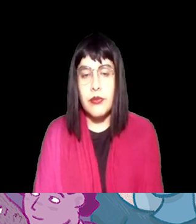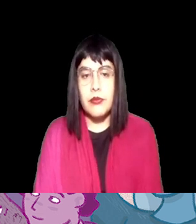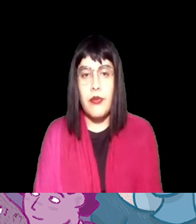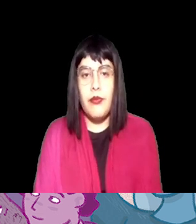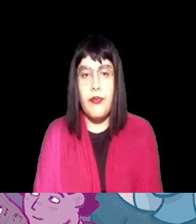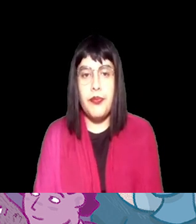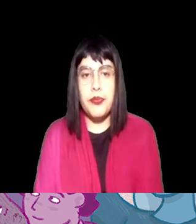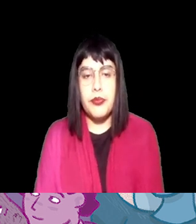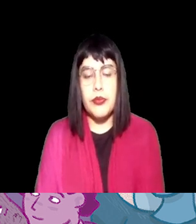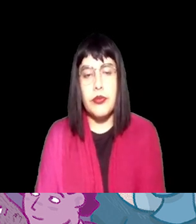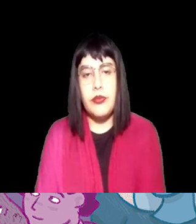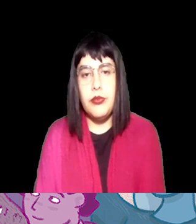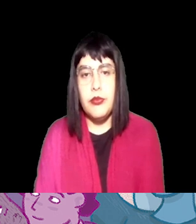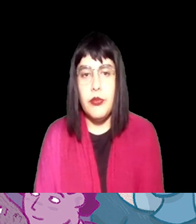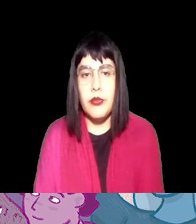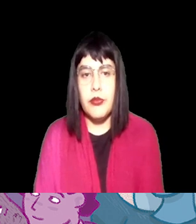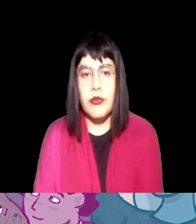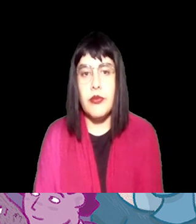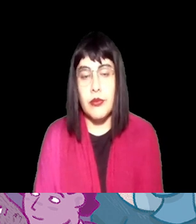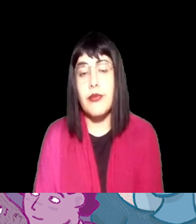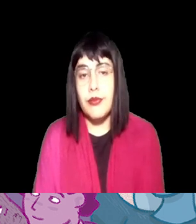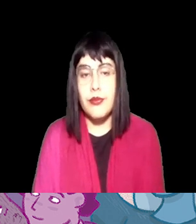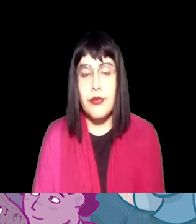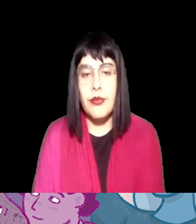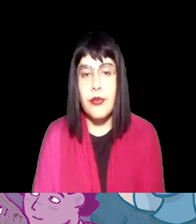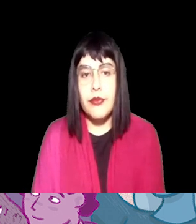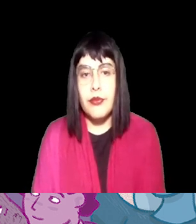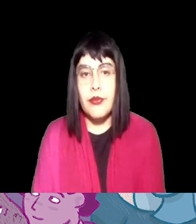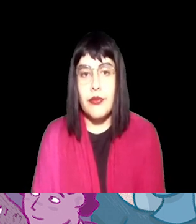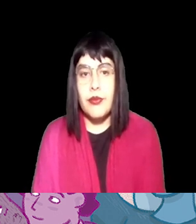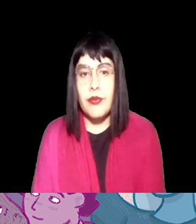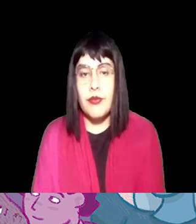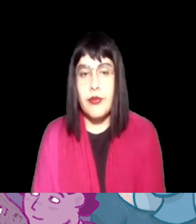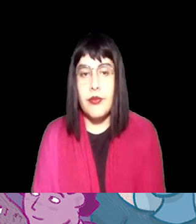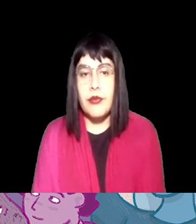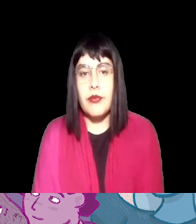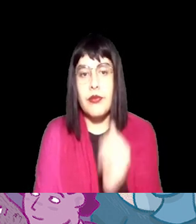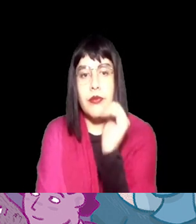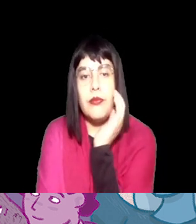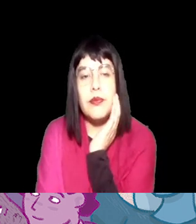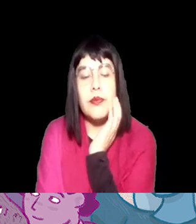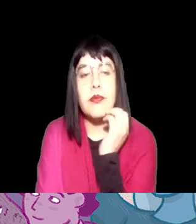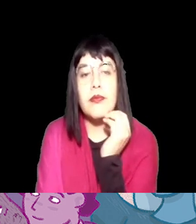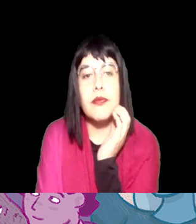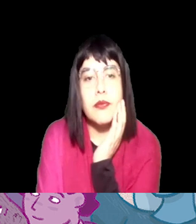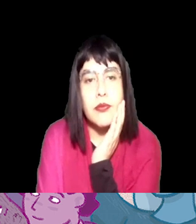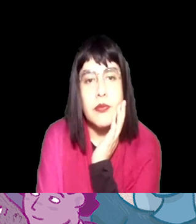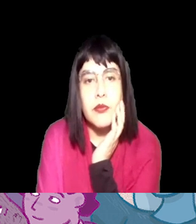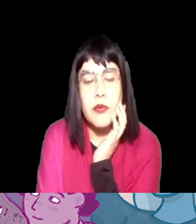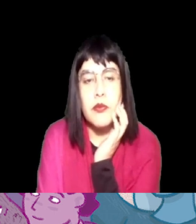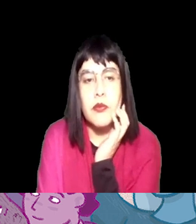tema de compartir en comunidad. Sin embargo, por otro lado también el